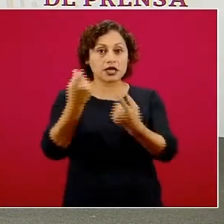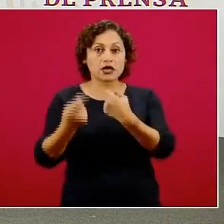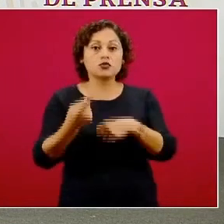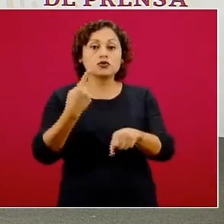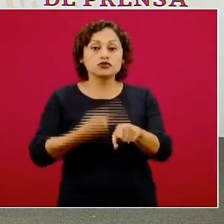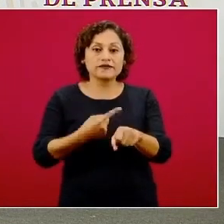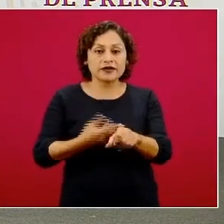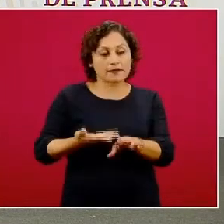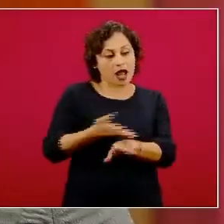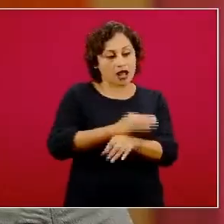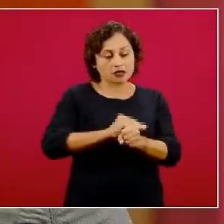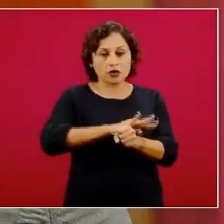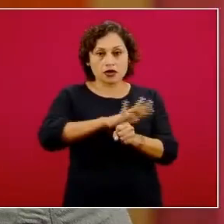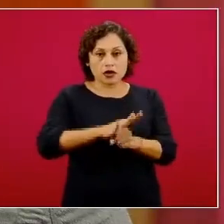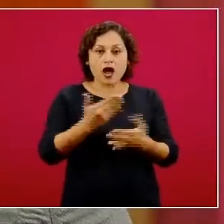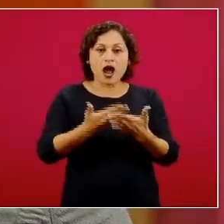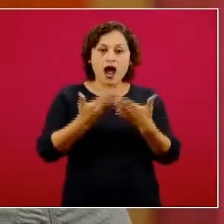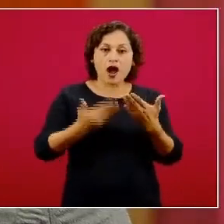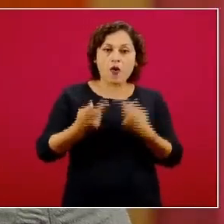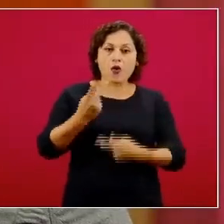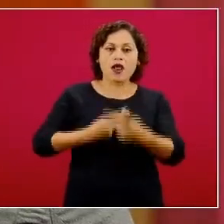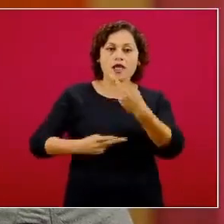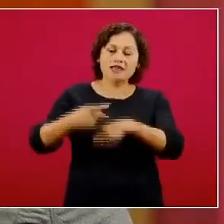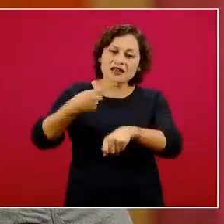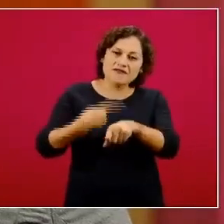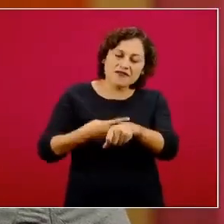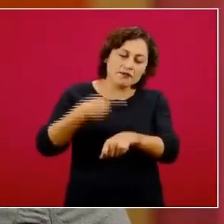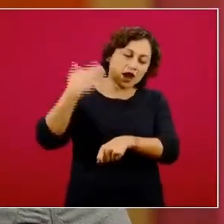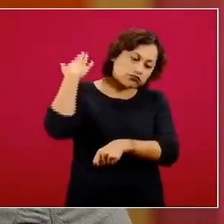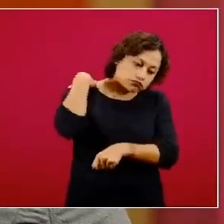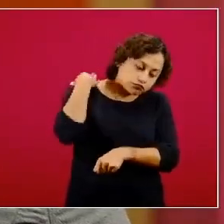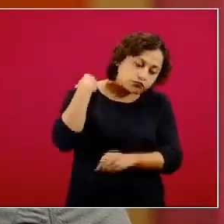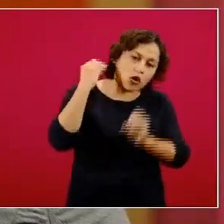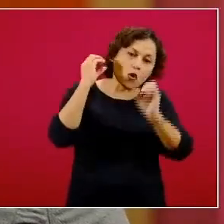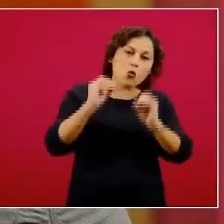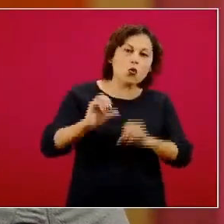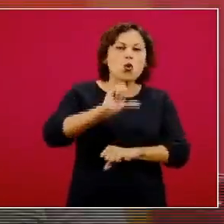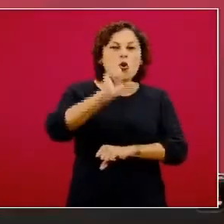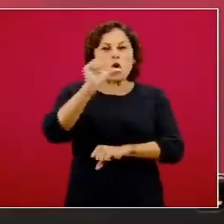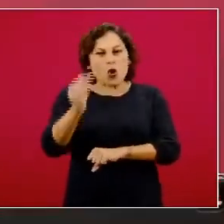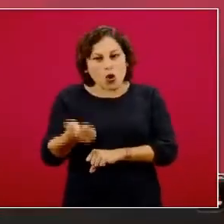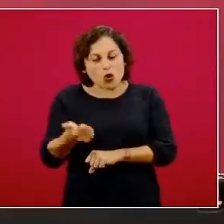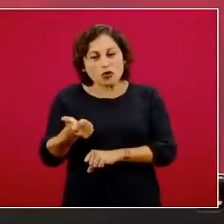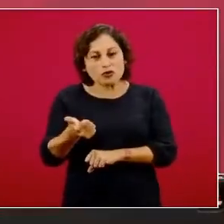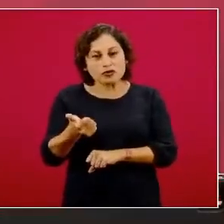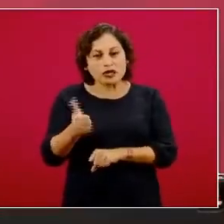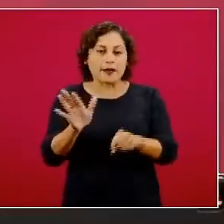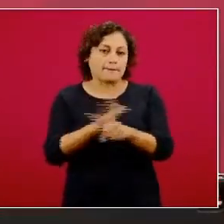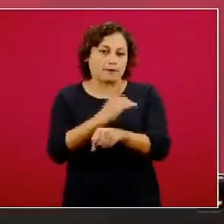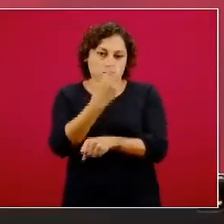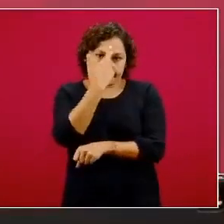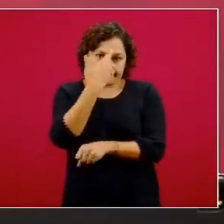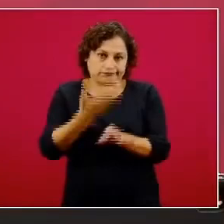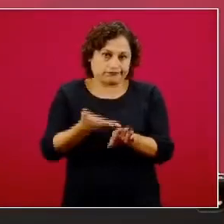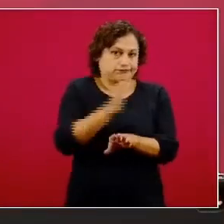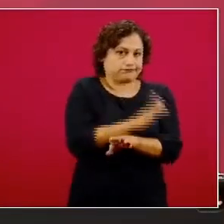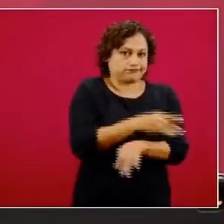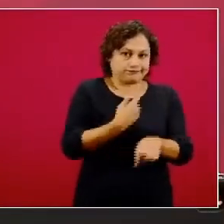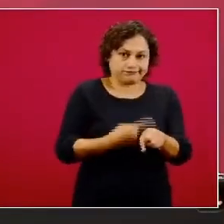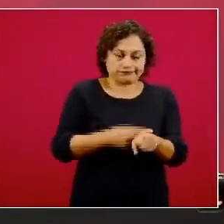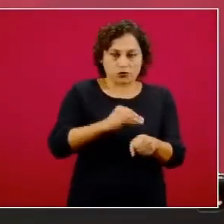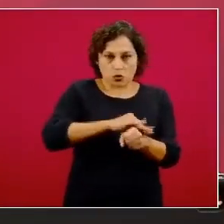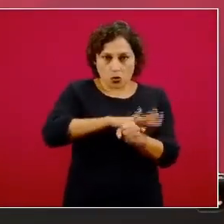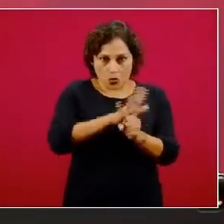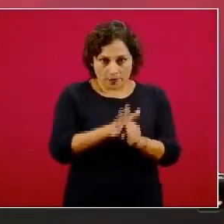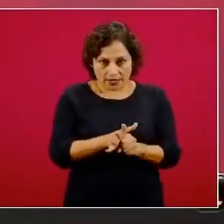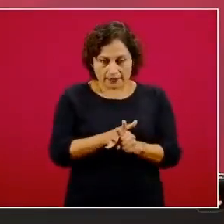pulmonar, neurológica o de cualquier otro tipo, que tuviera alguna secuela por la enfermedad COVID-19,